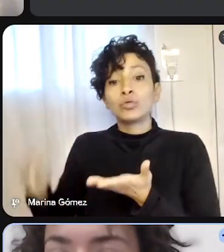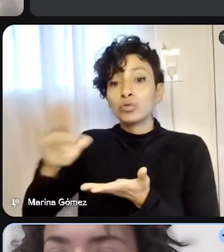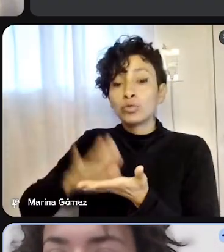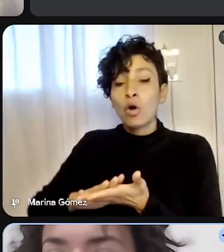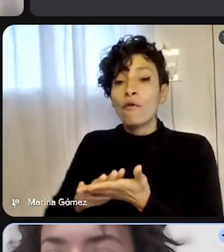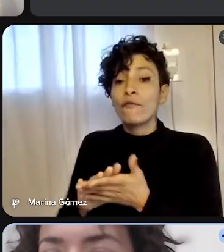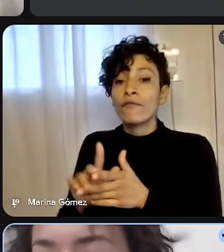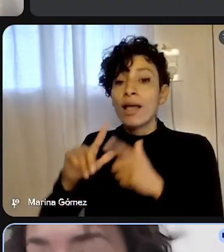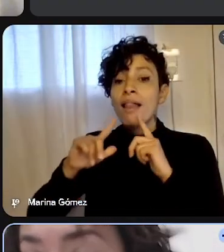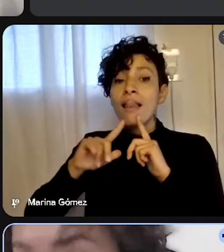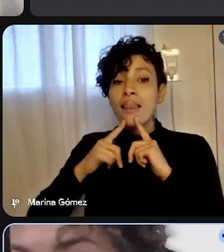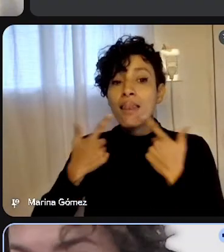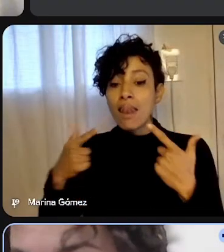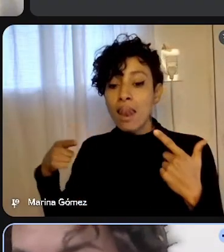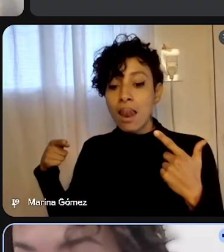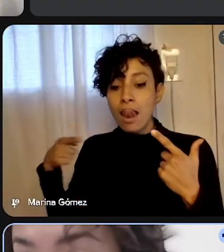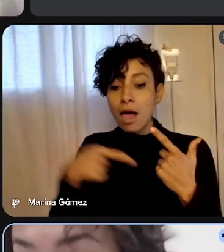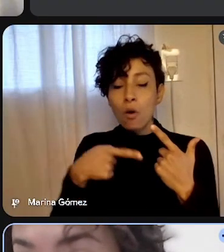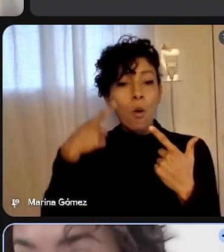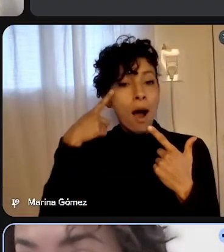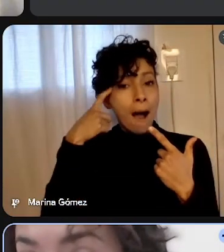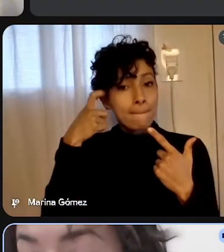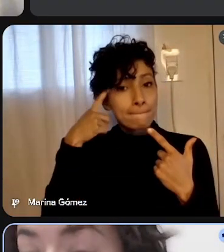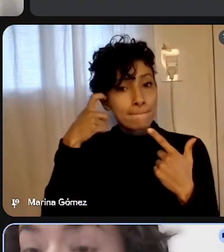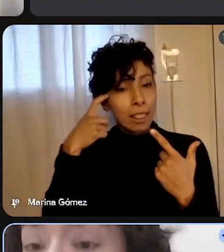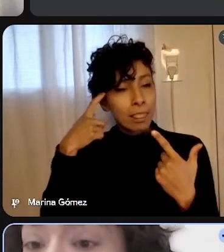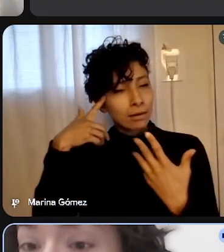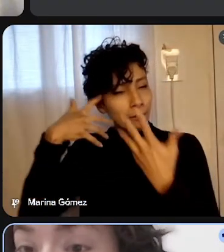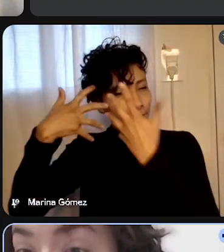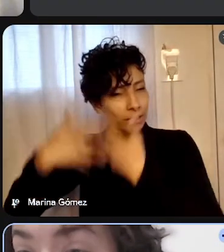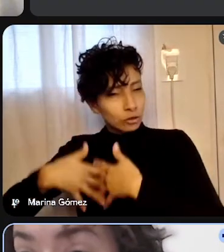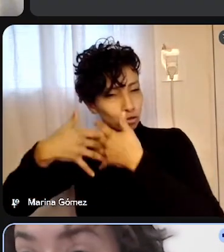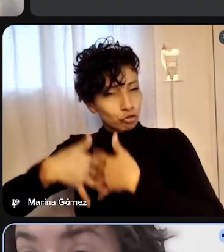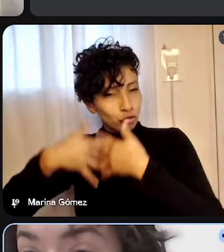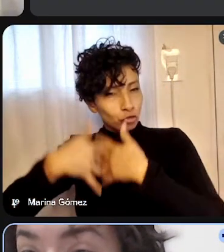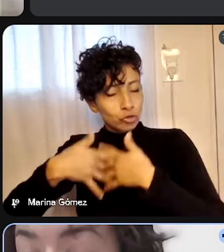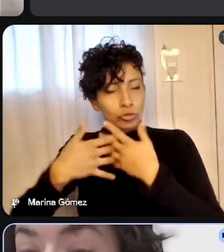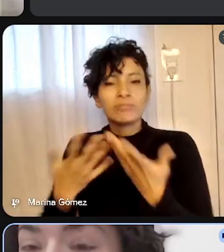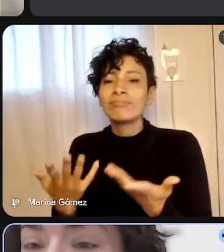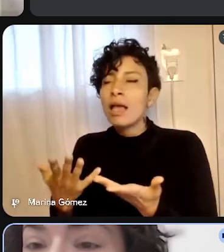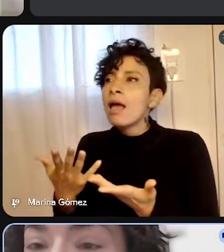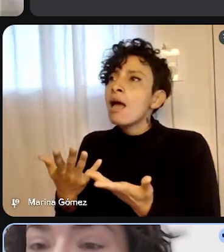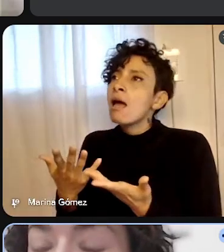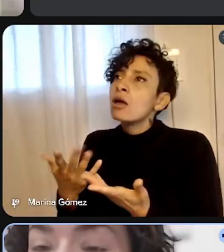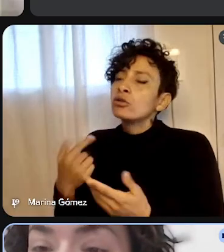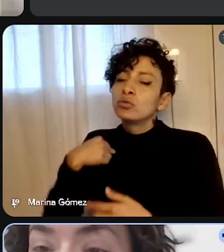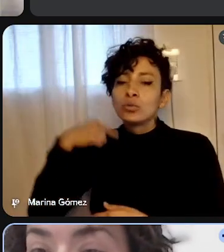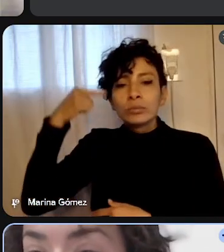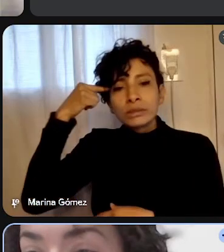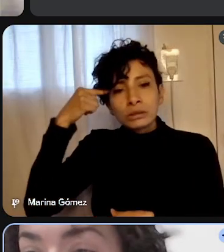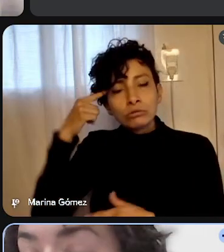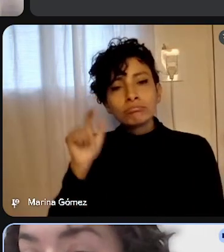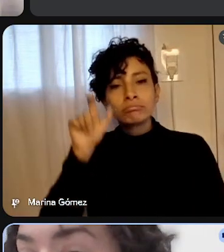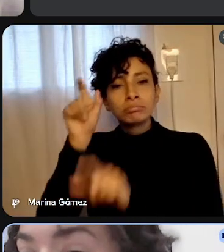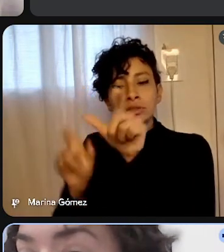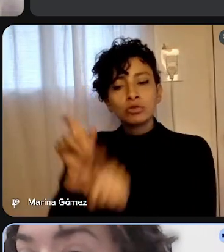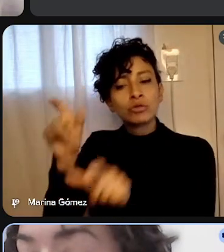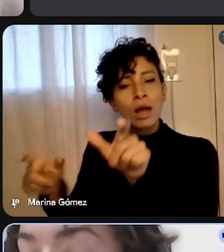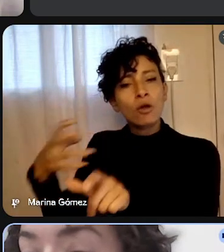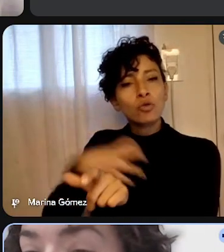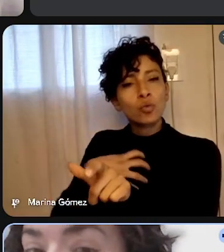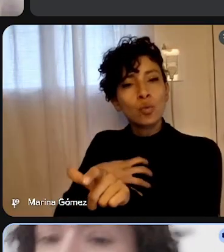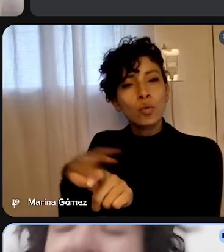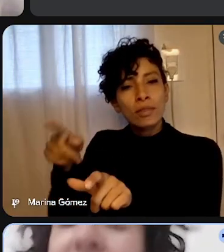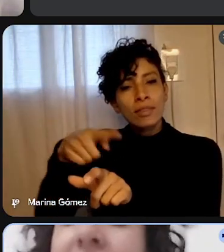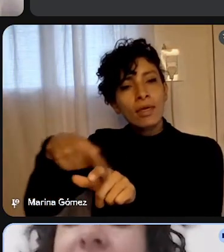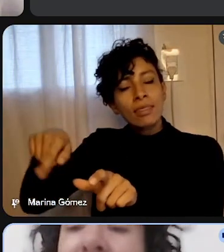entender, más complejas de transmitir a los estudiantes, ¿sí? Que por ahí era esto que yo les